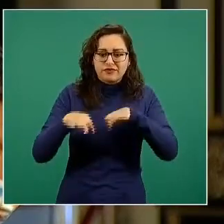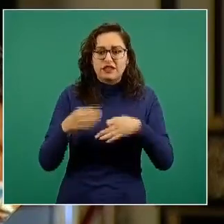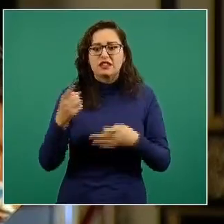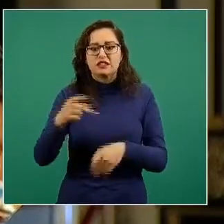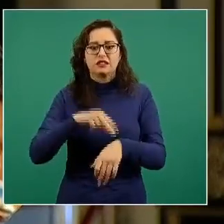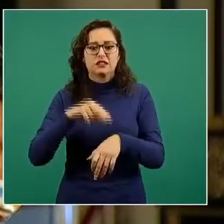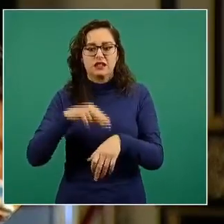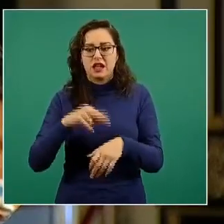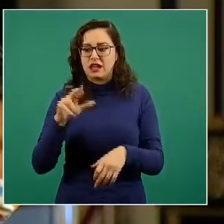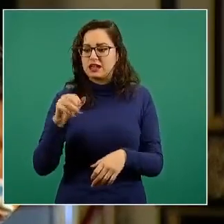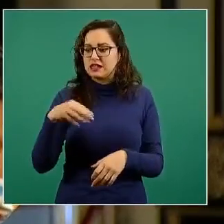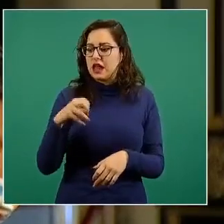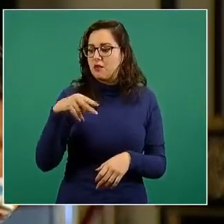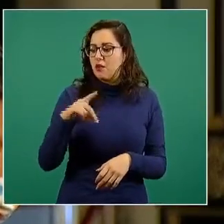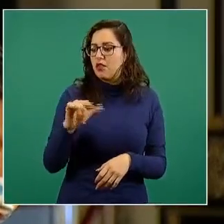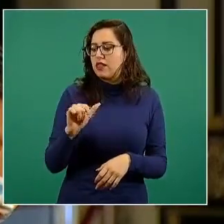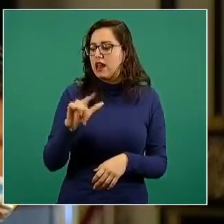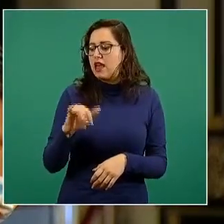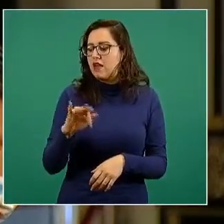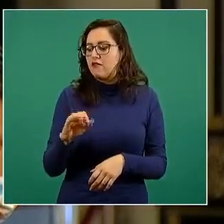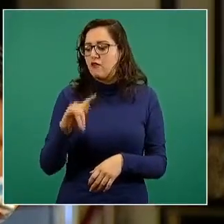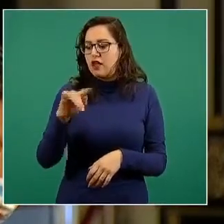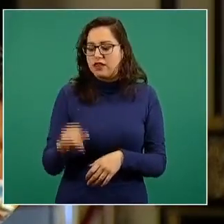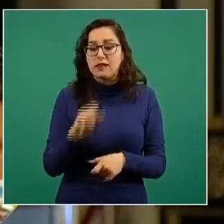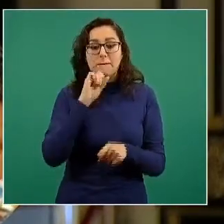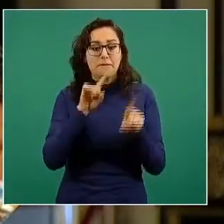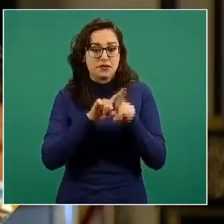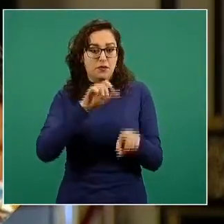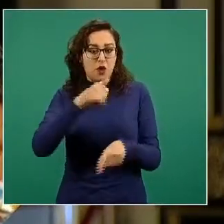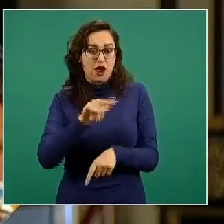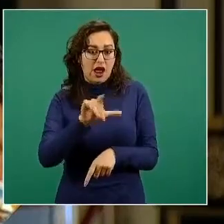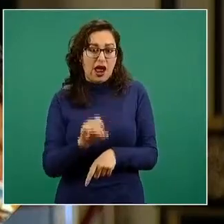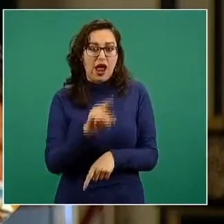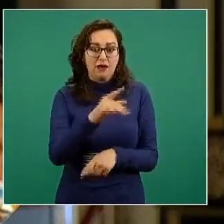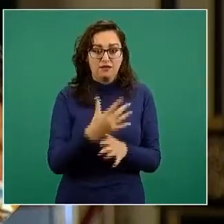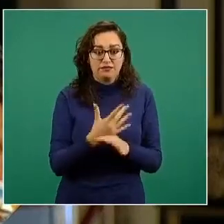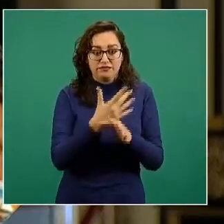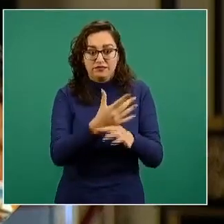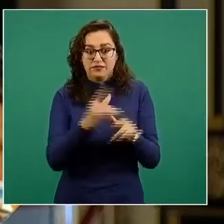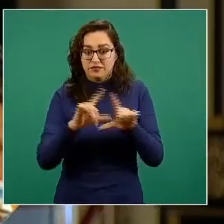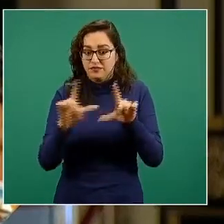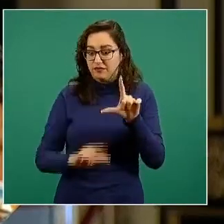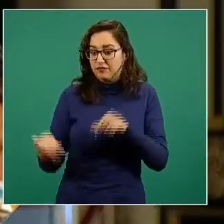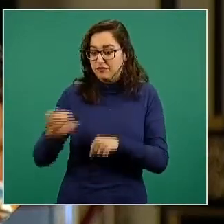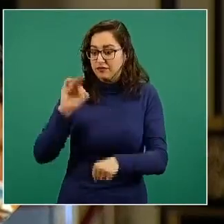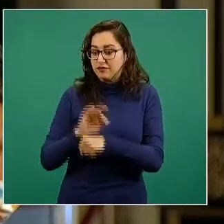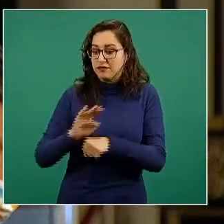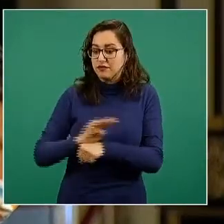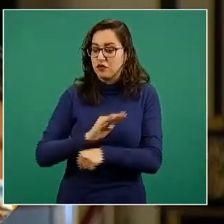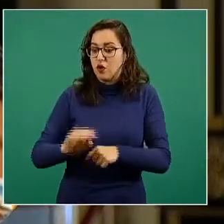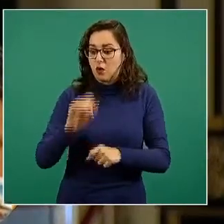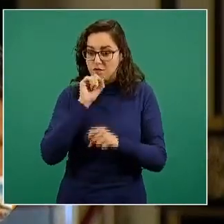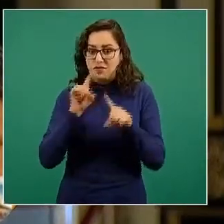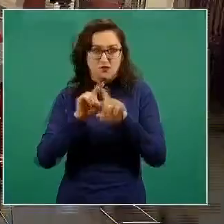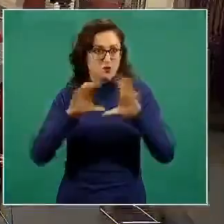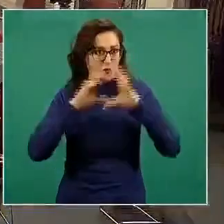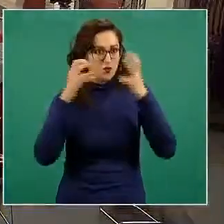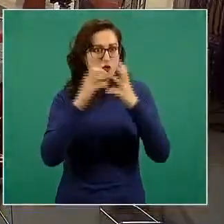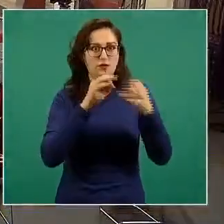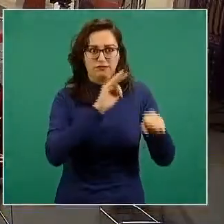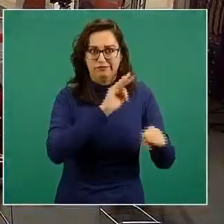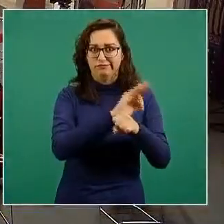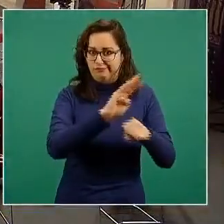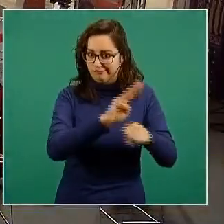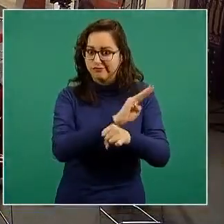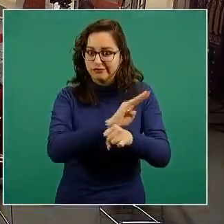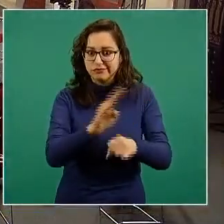precisamente para que este esfuerzo que está haciendo el presidente López Obrador, pues llegue a no solamente a México, sino también a varios países del mundo? Gracias.